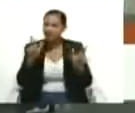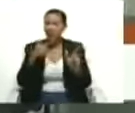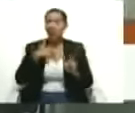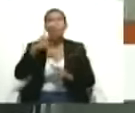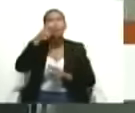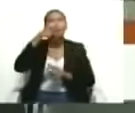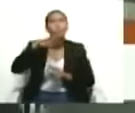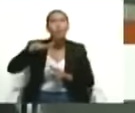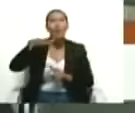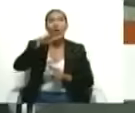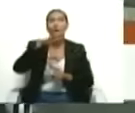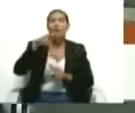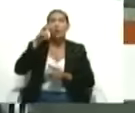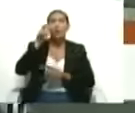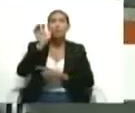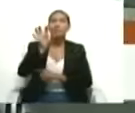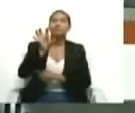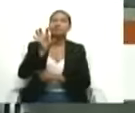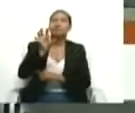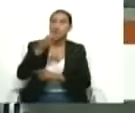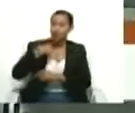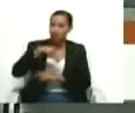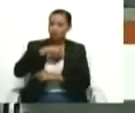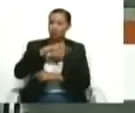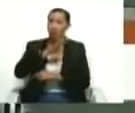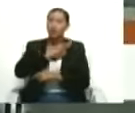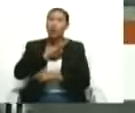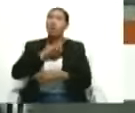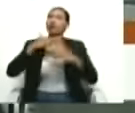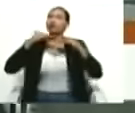pueblo, por nuestra soberanía.